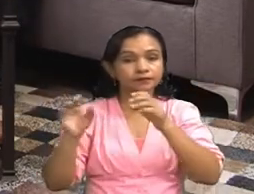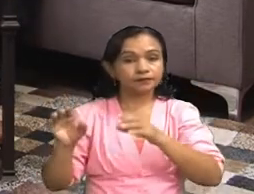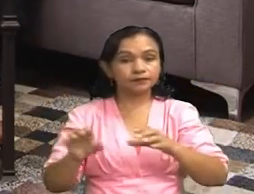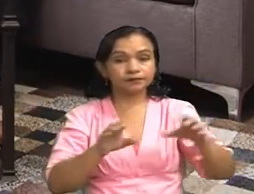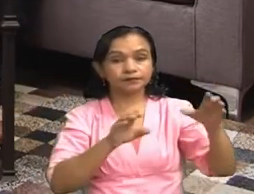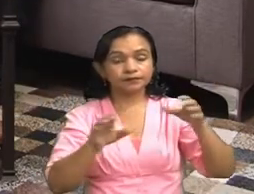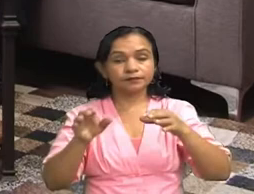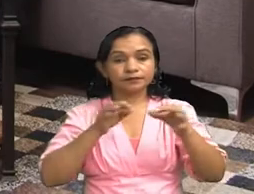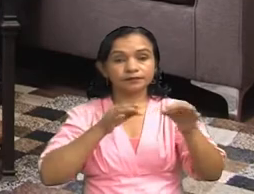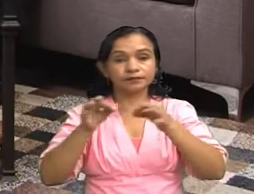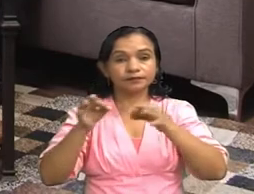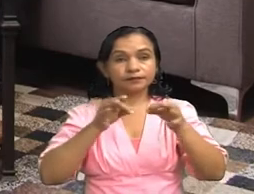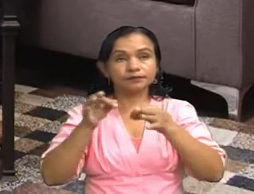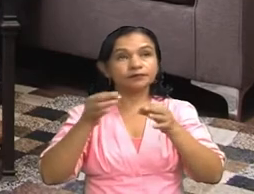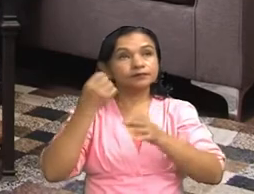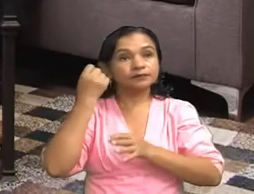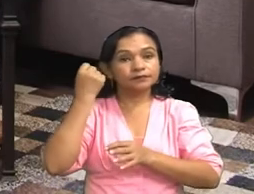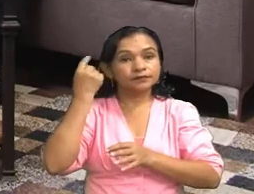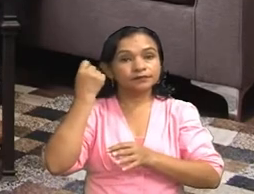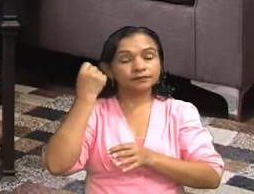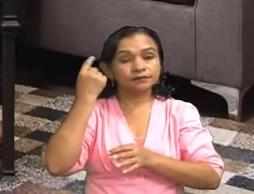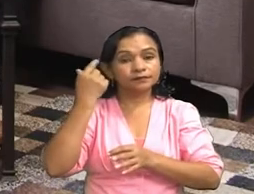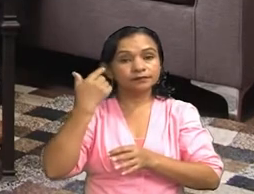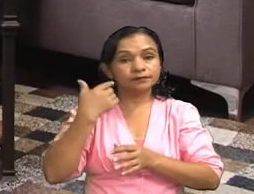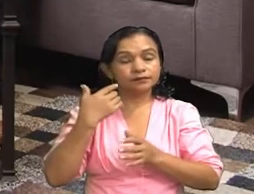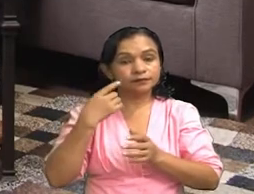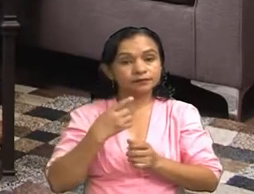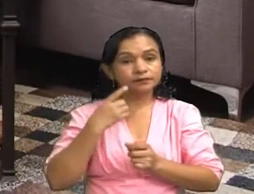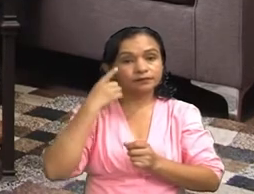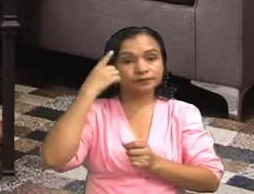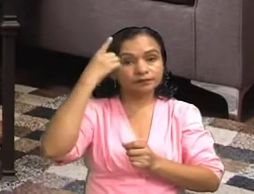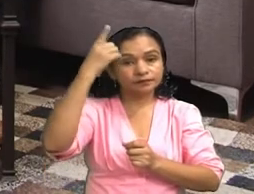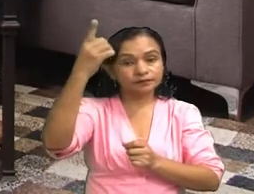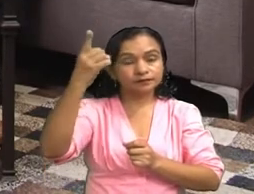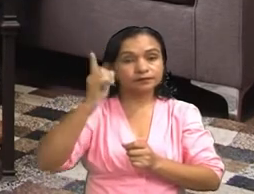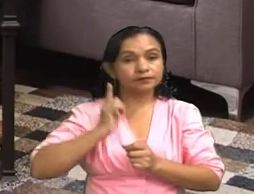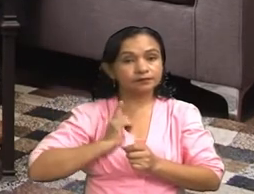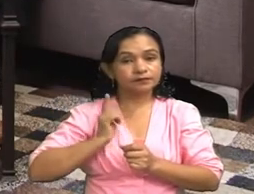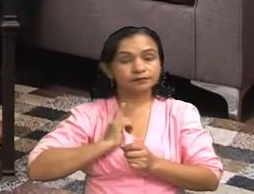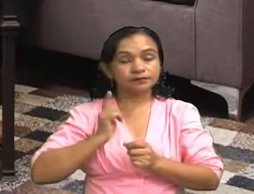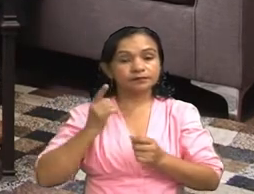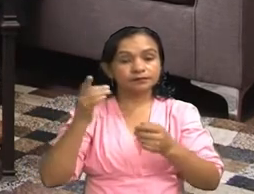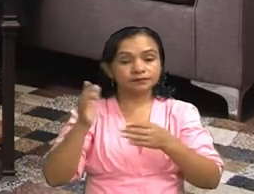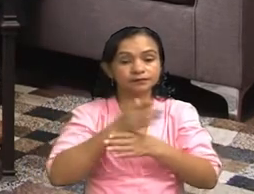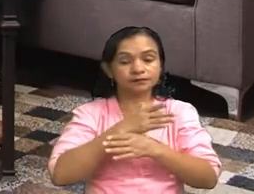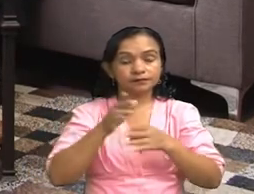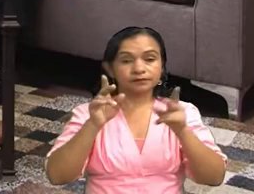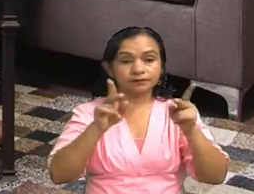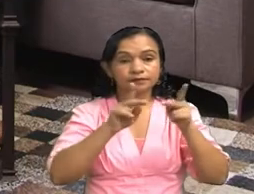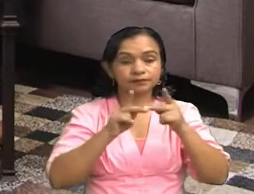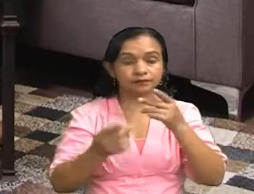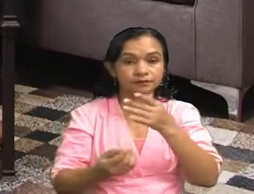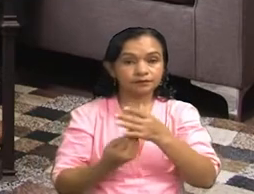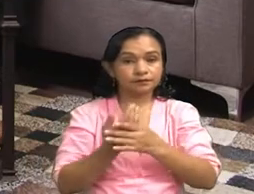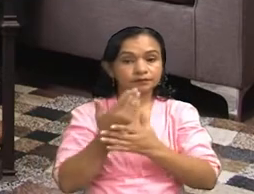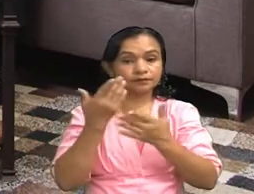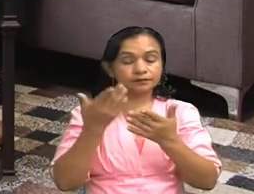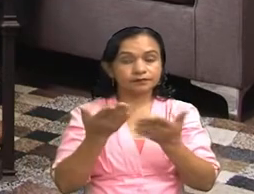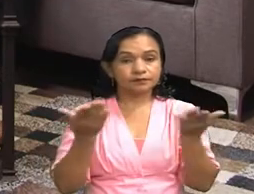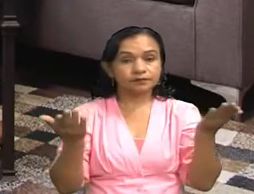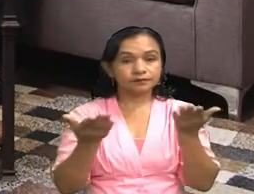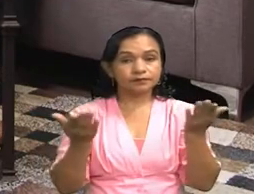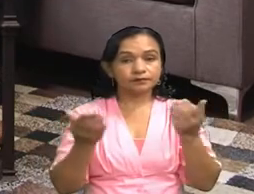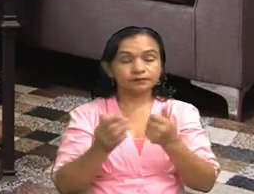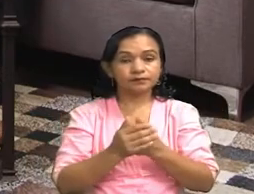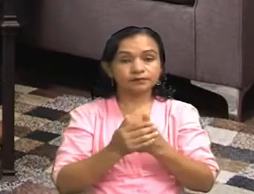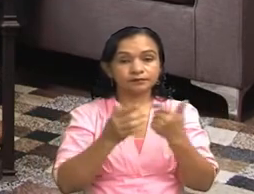que nos compartiera, para entender la perspectiva de avances y de conquistas alcanzadas por nuestros productores, bien lo menciona usted, en letra pequeña,